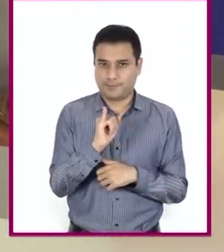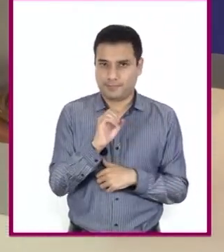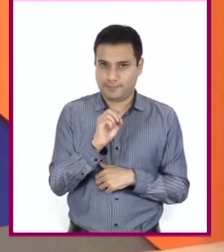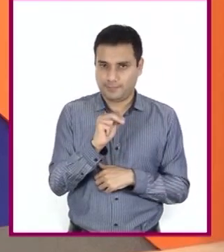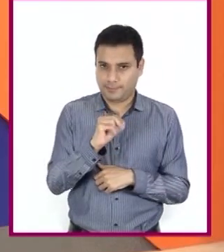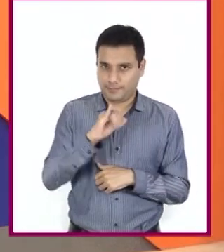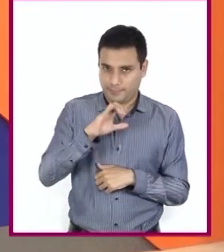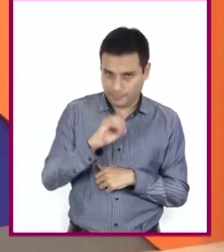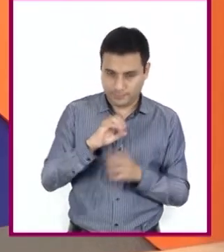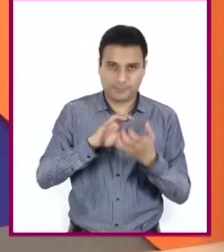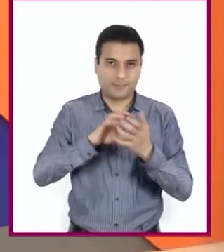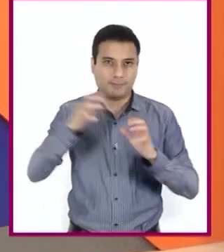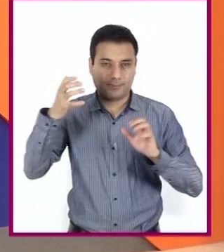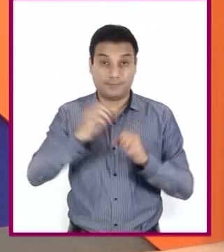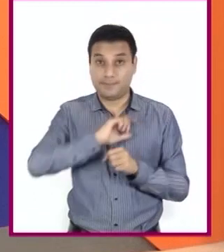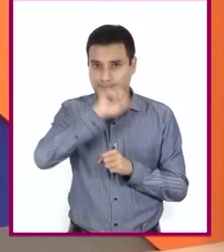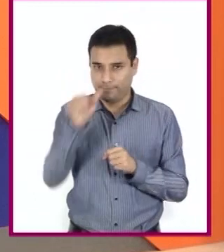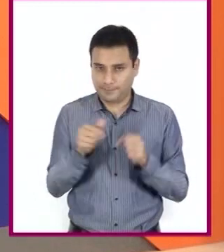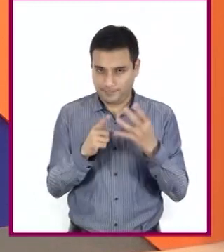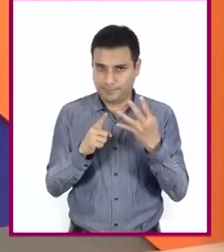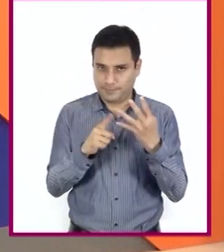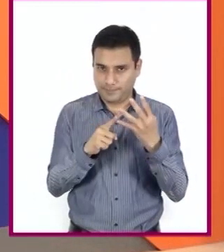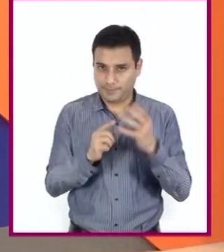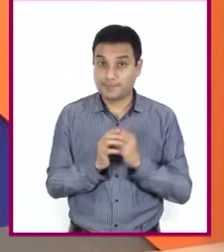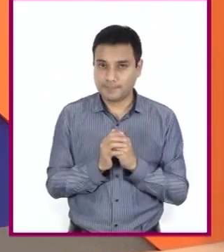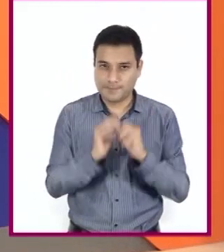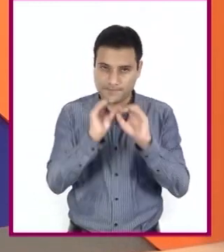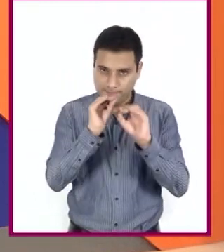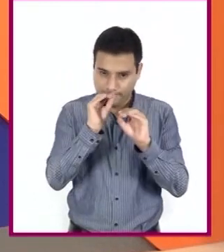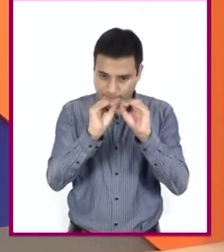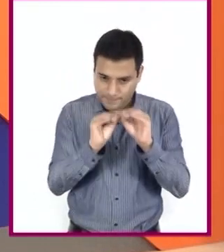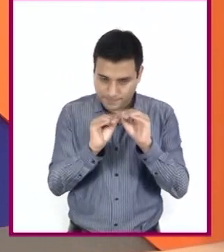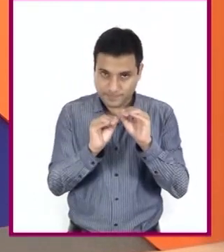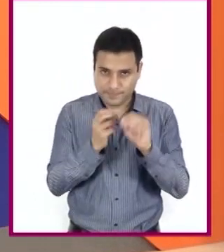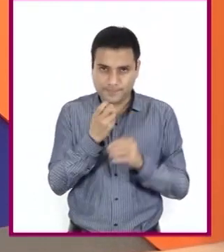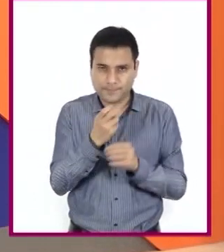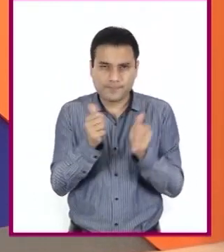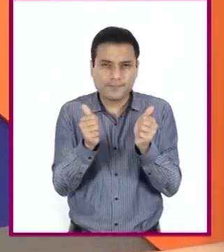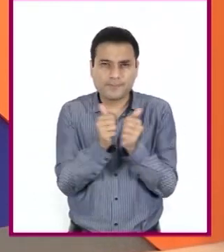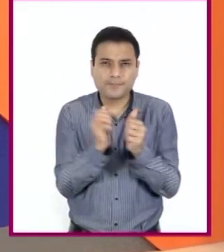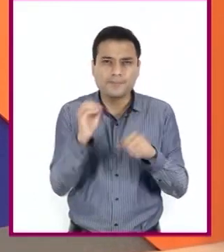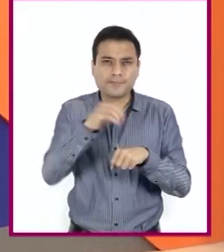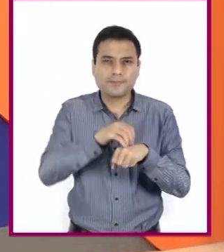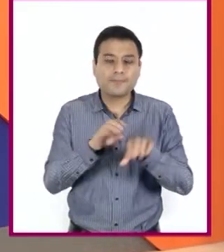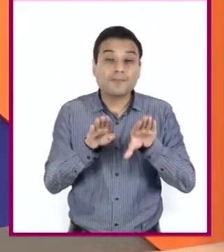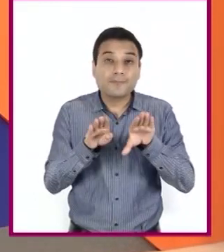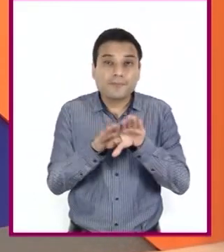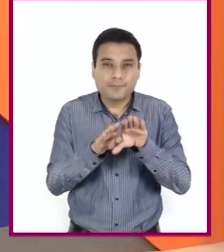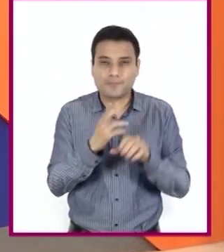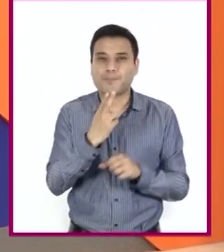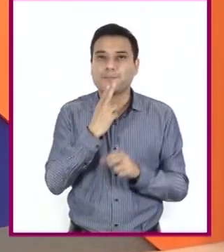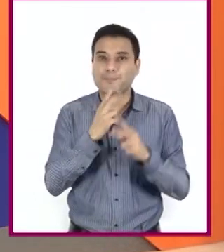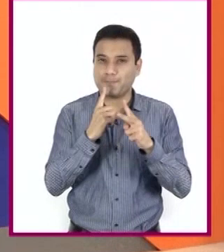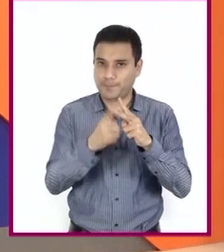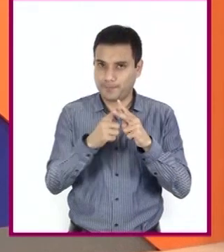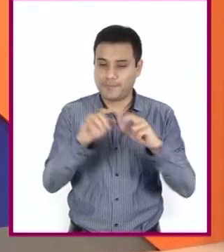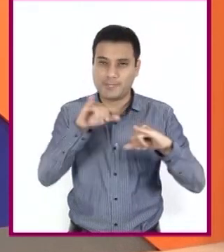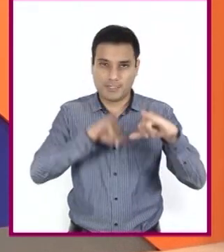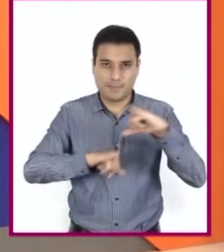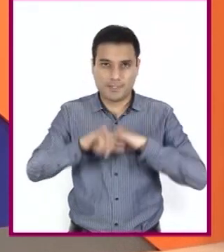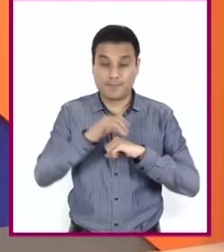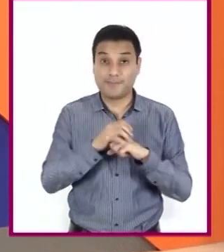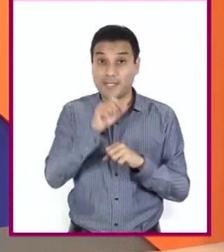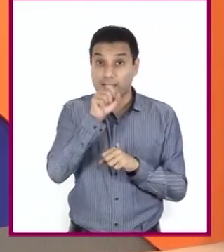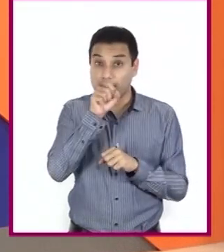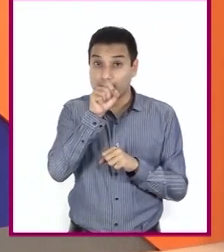moleculares. Más adelante representaremos la formación de estos compuestos mediante una ecuación química y nos aseguraremos